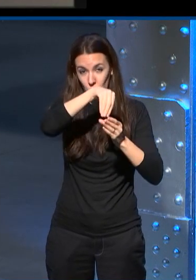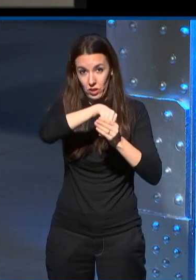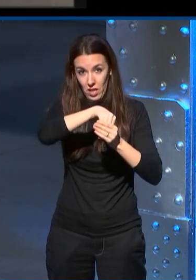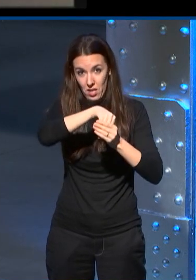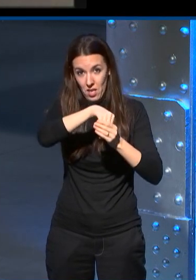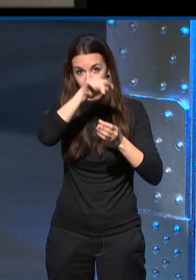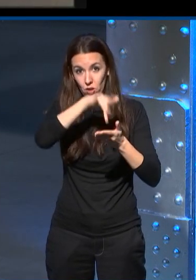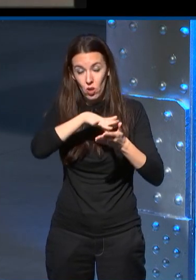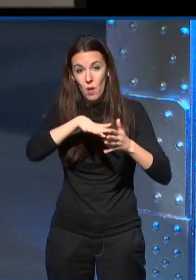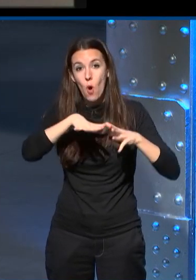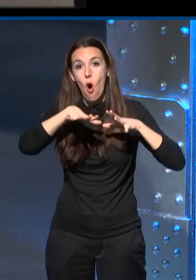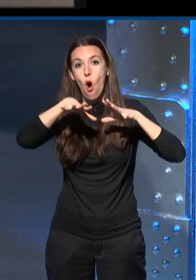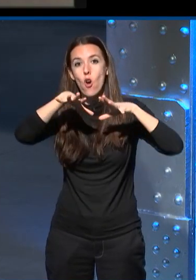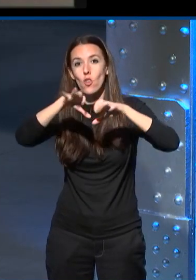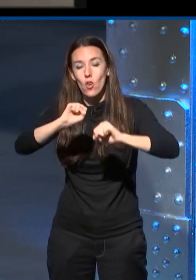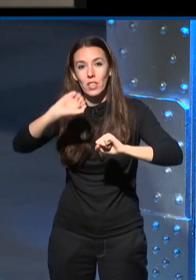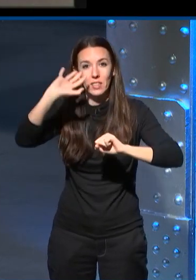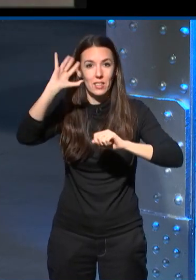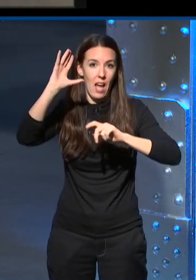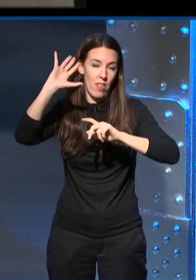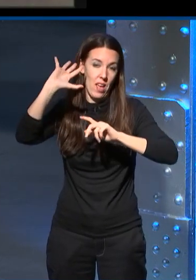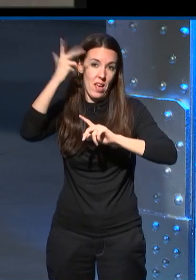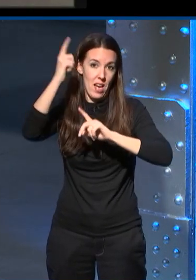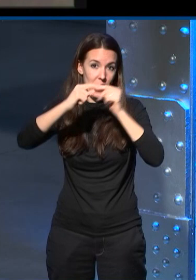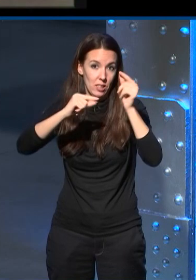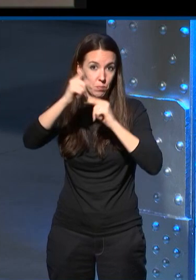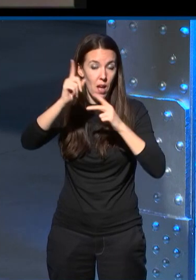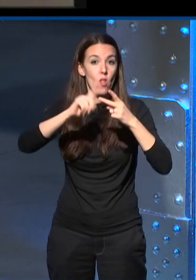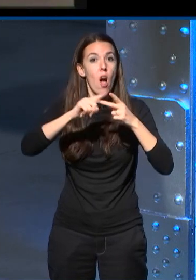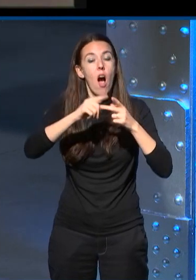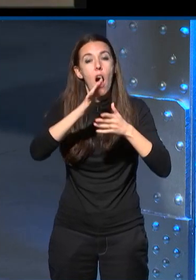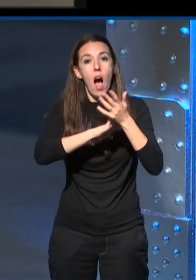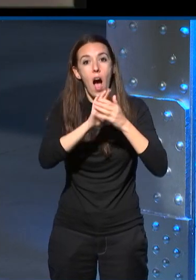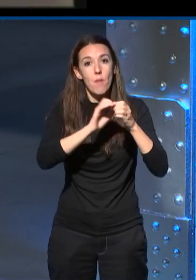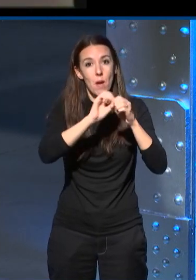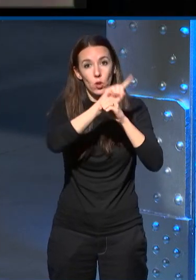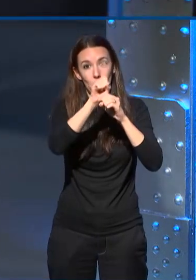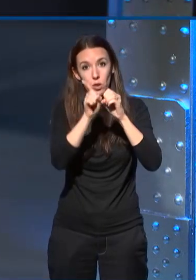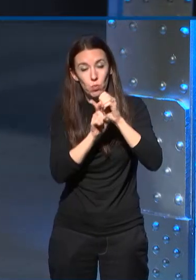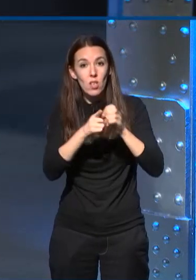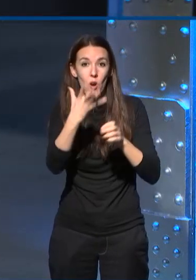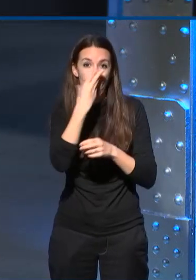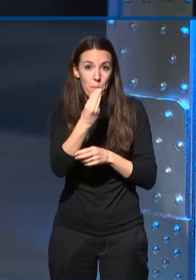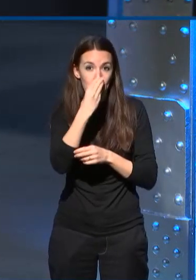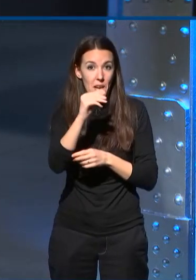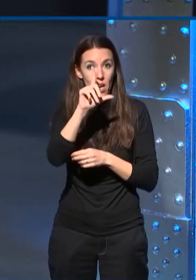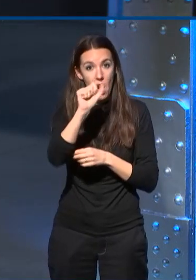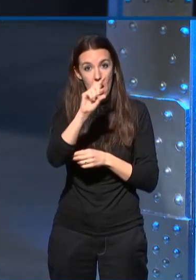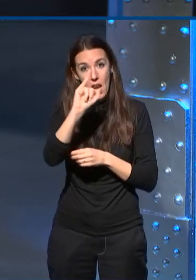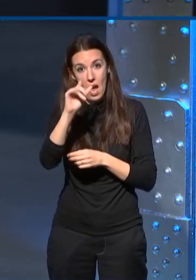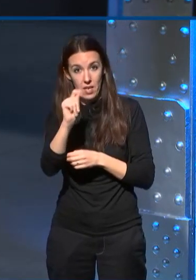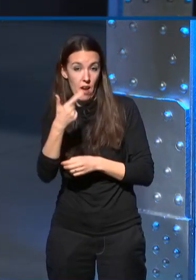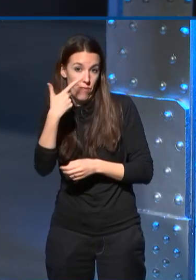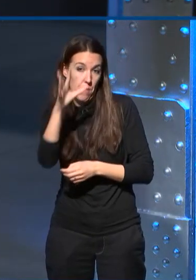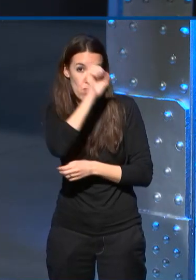conquista del espacio. Hablamos del Sputnik, hablamos de la perrita Laika, la de la canción de Mecano, y del